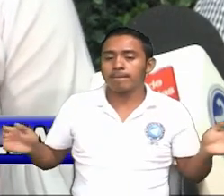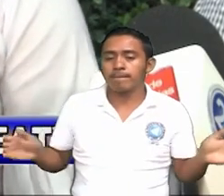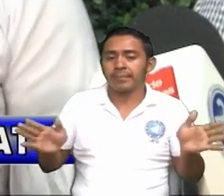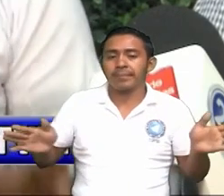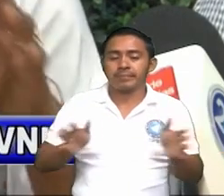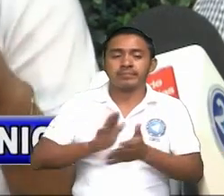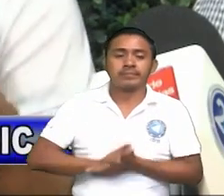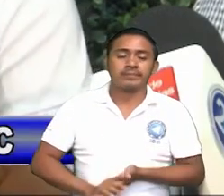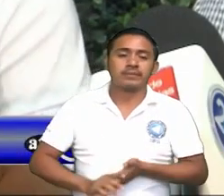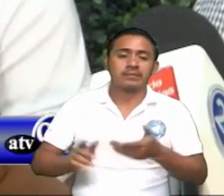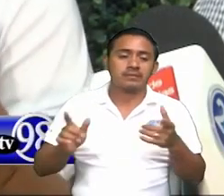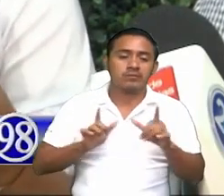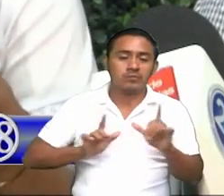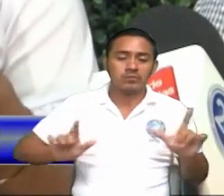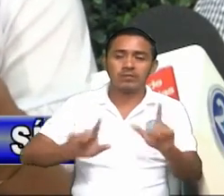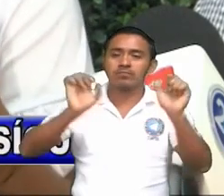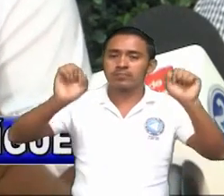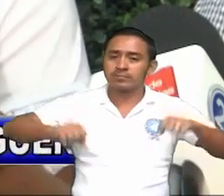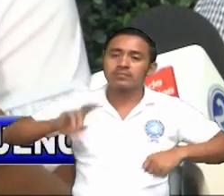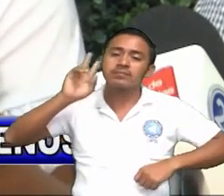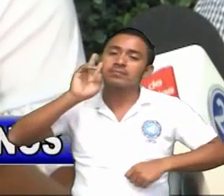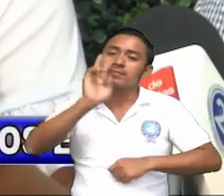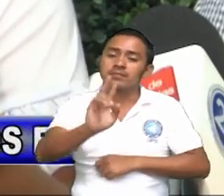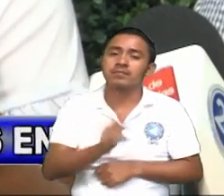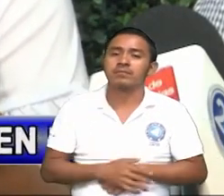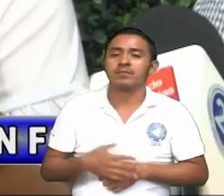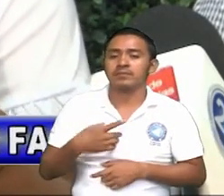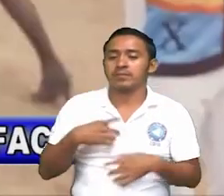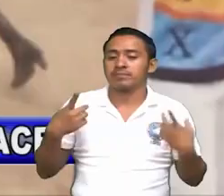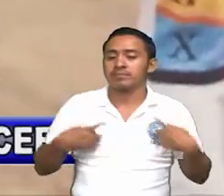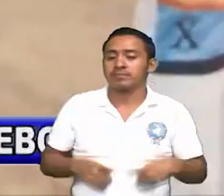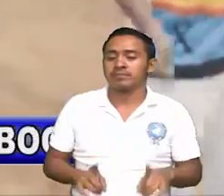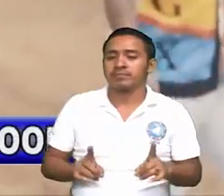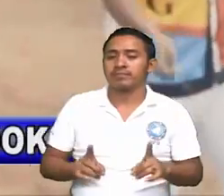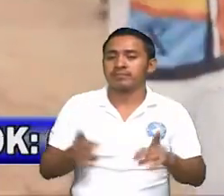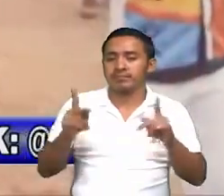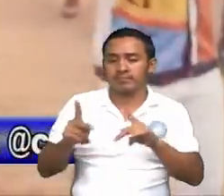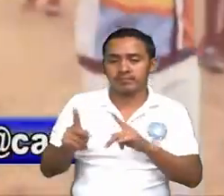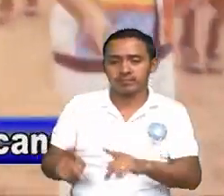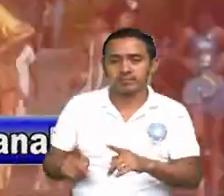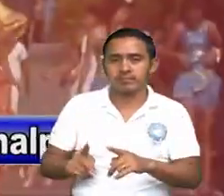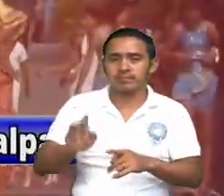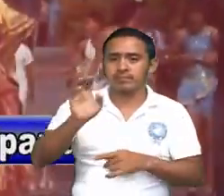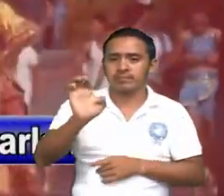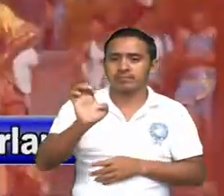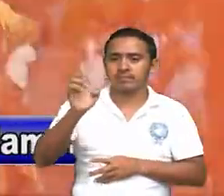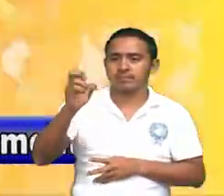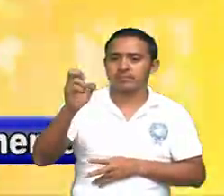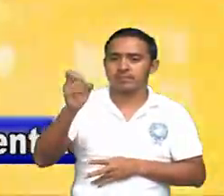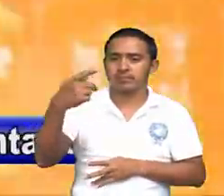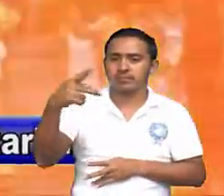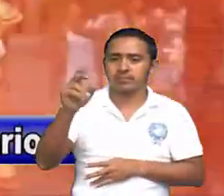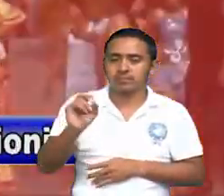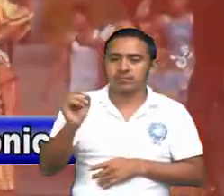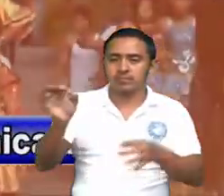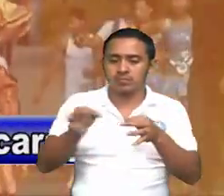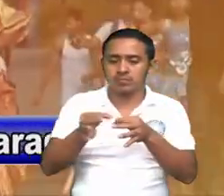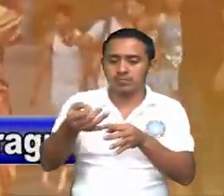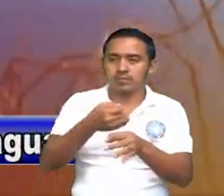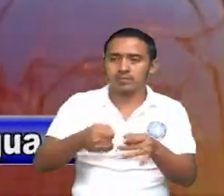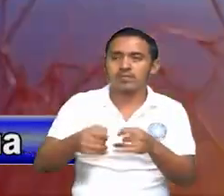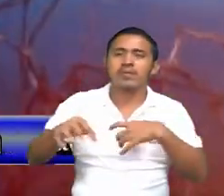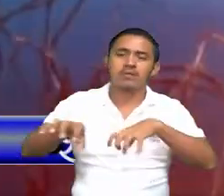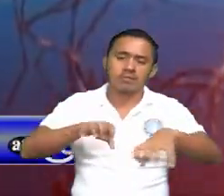espacios que nos identifican, nos dignifican como ser humano. La Expo Ometepe se enmarca en la celebración de nuestras